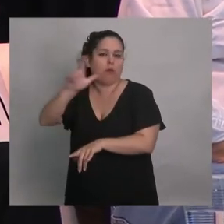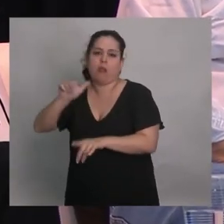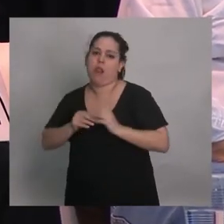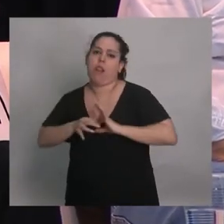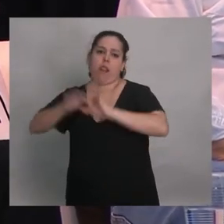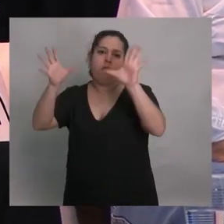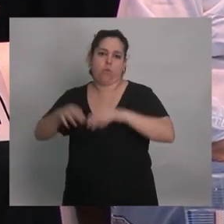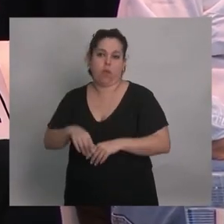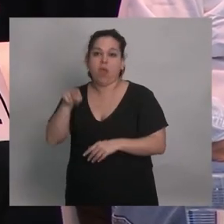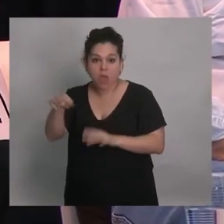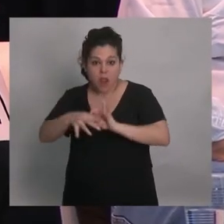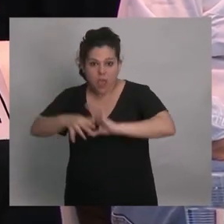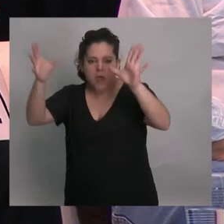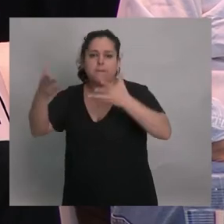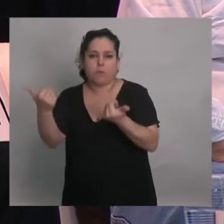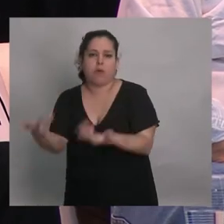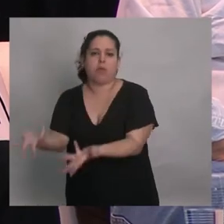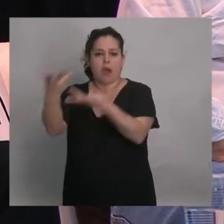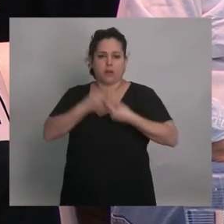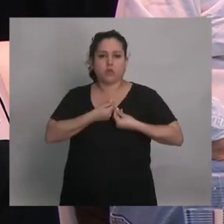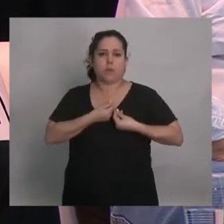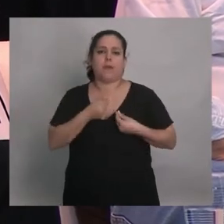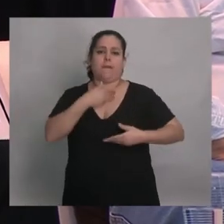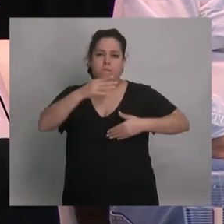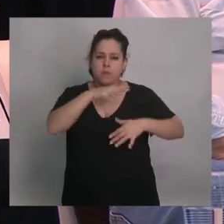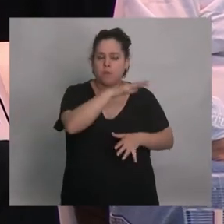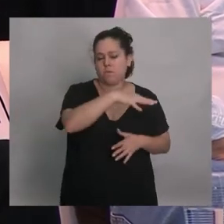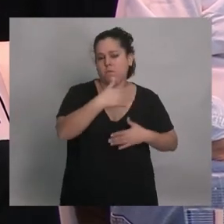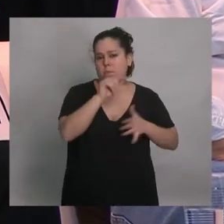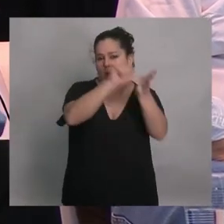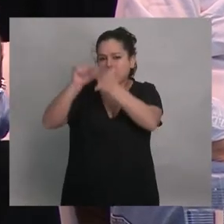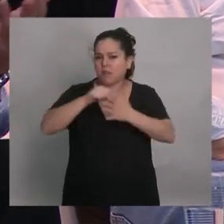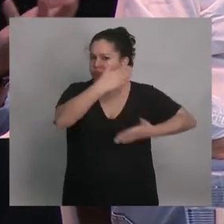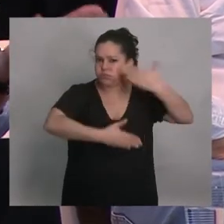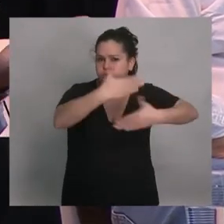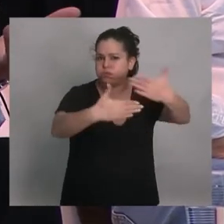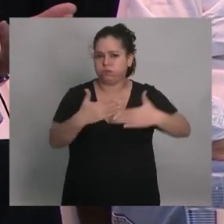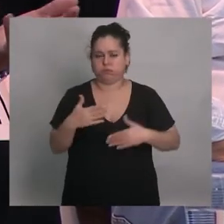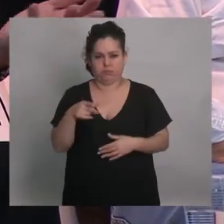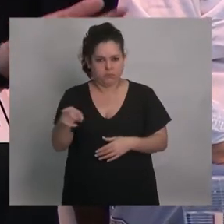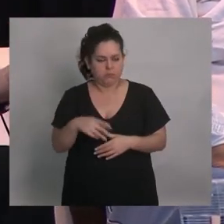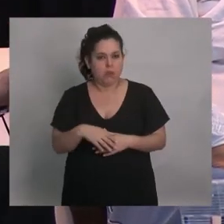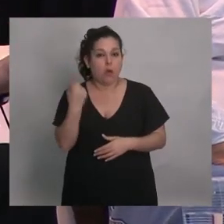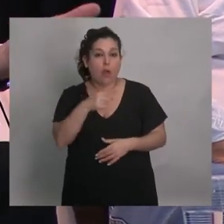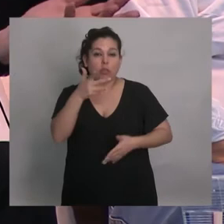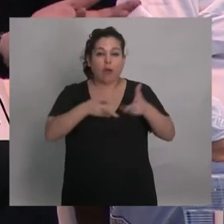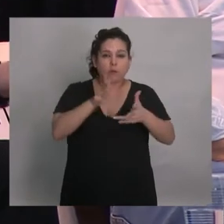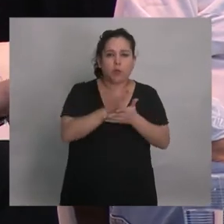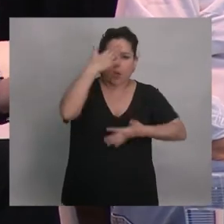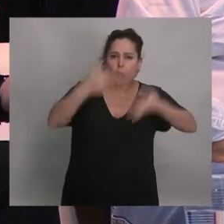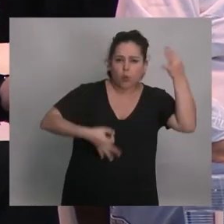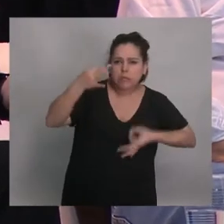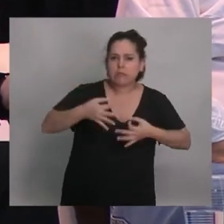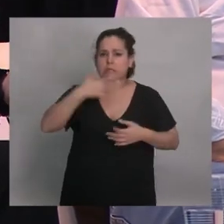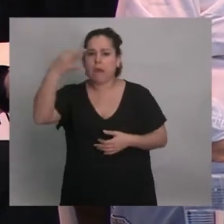contribuir con la vida de nuestros pueblos cuando hablamos de justicia hablamos de verdad hablamos de